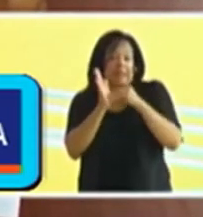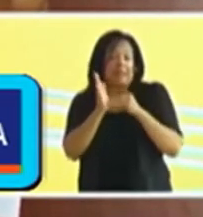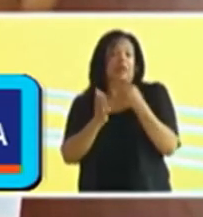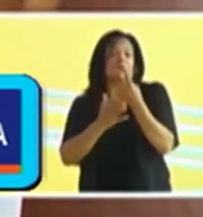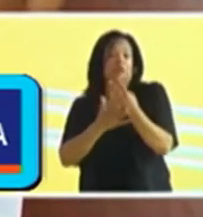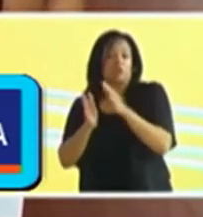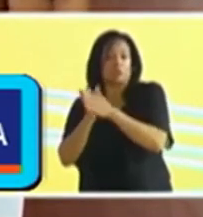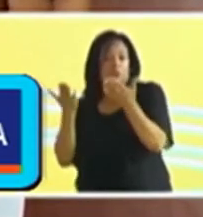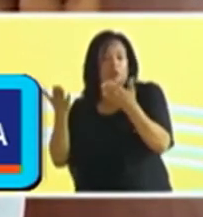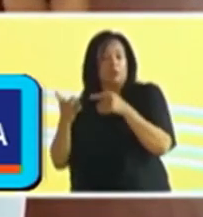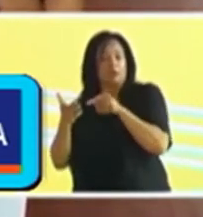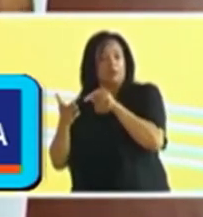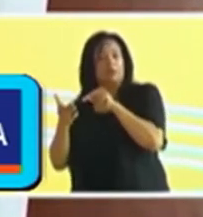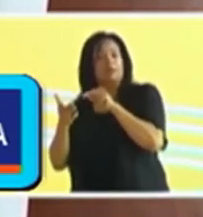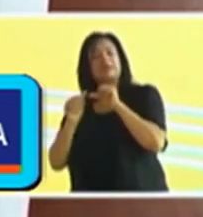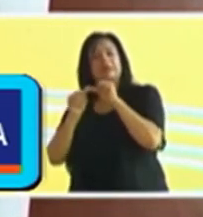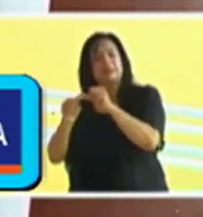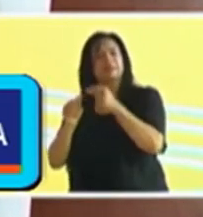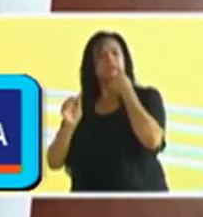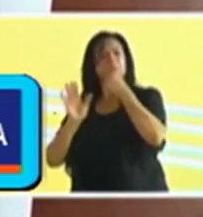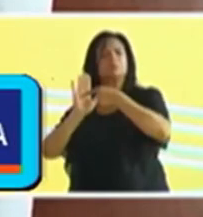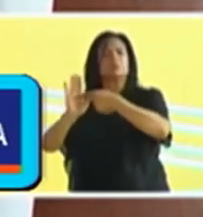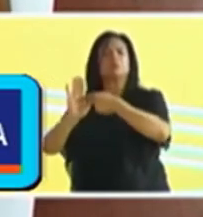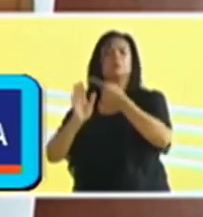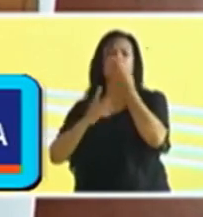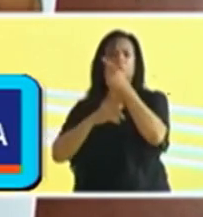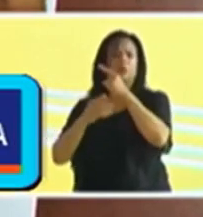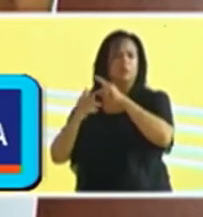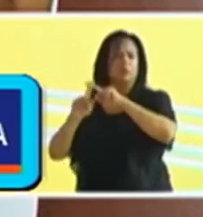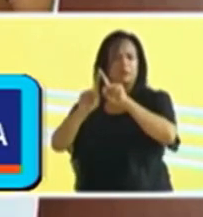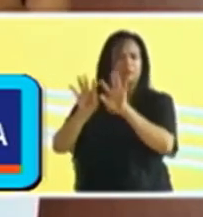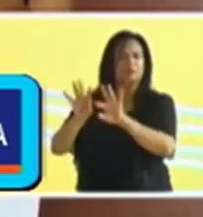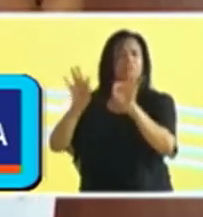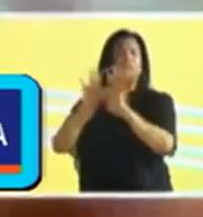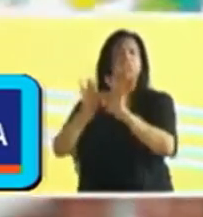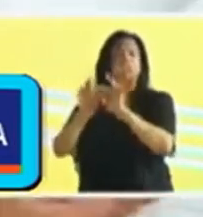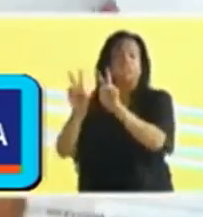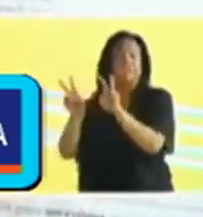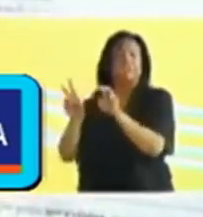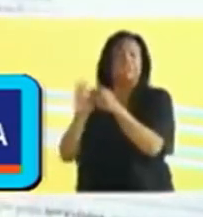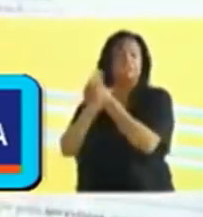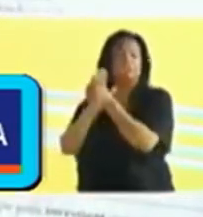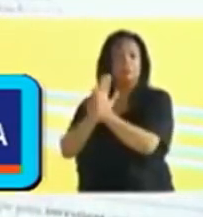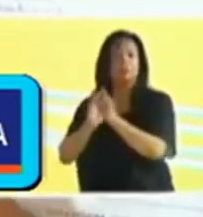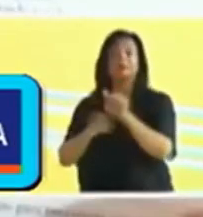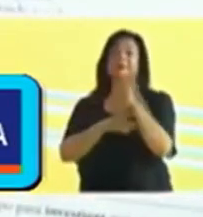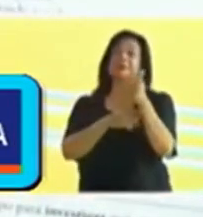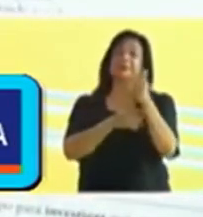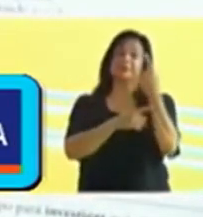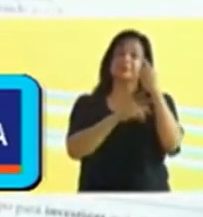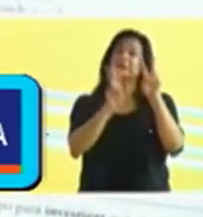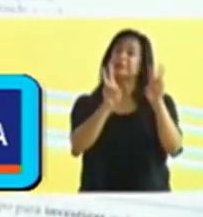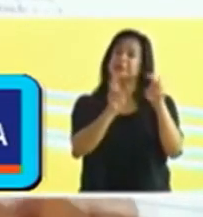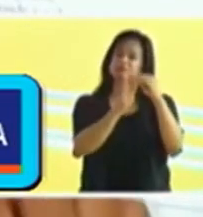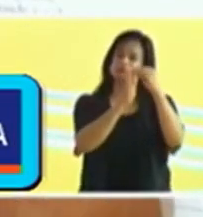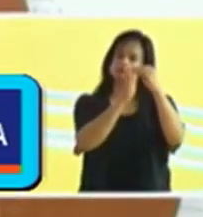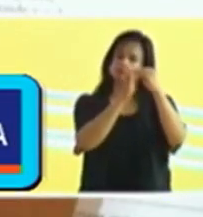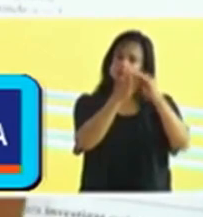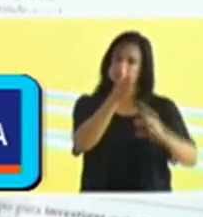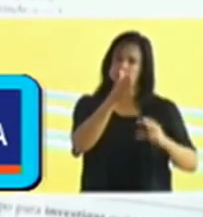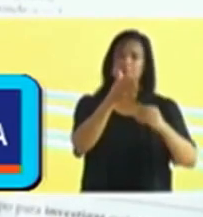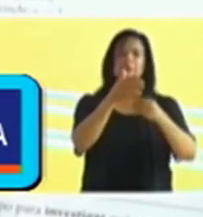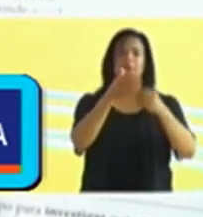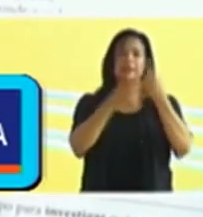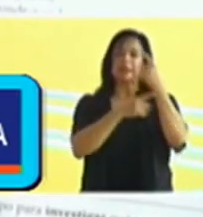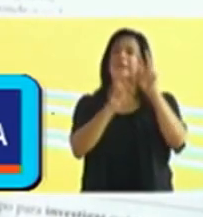de apertura de unidad. Aquí te presenta el tema y las informaciones fundamentales de la unidad. 10 páginas de contenidos. En esta